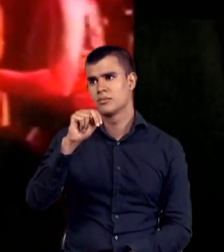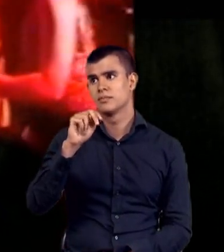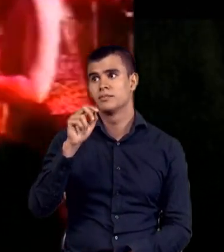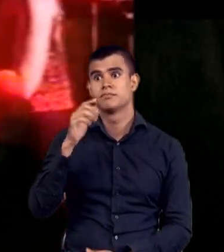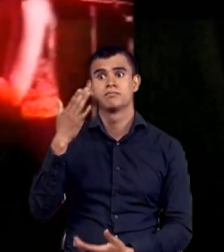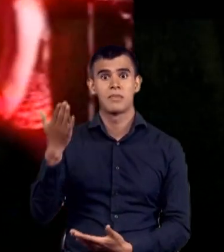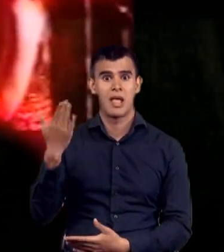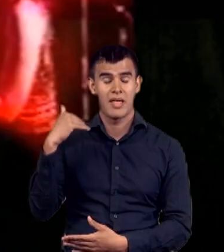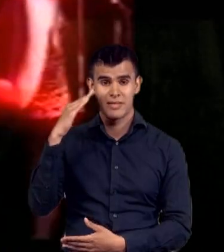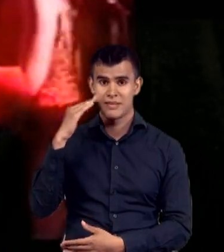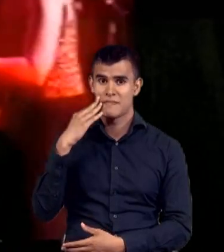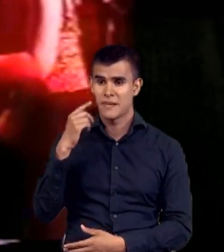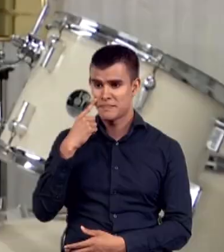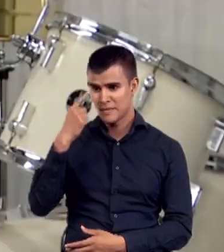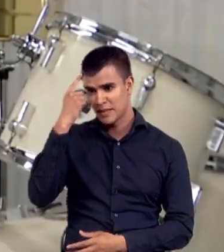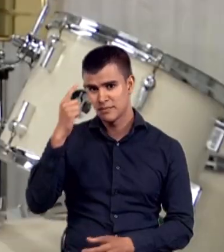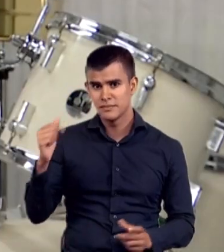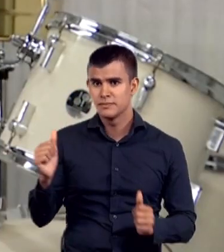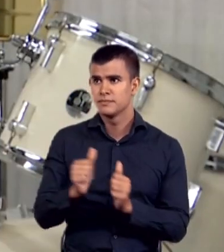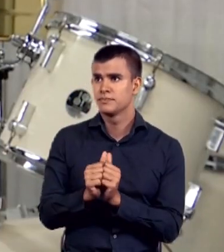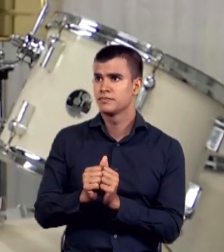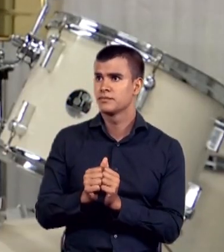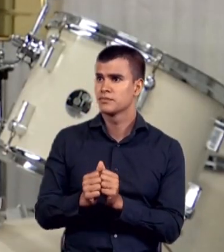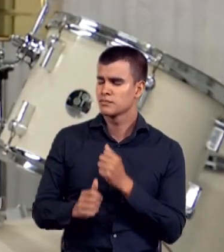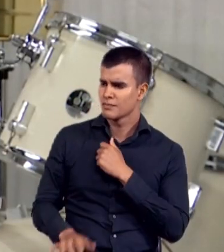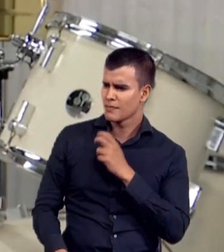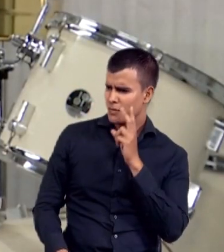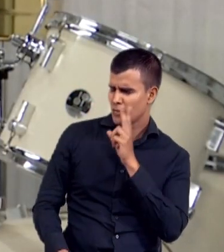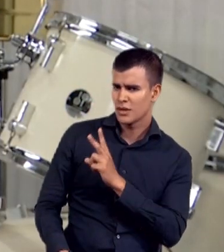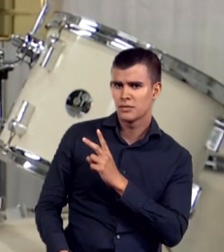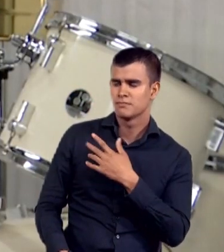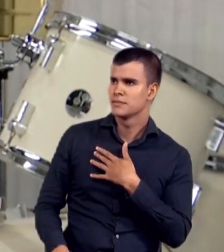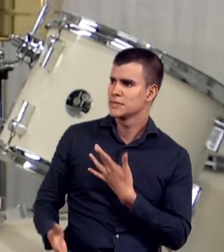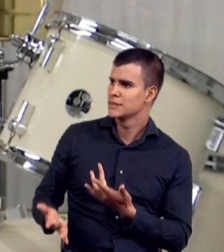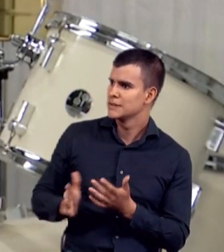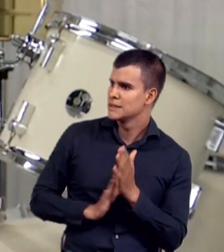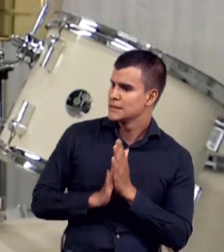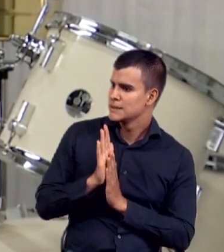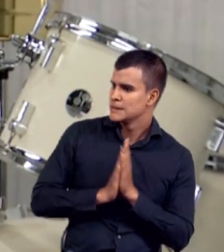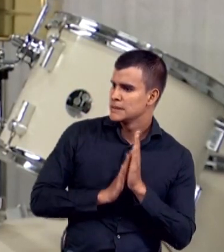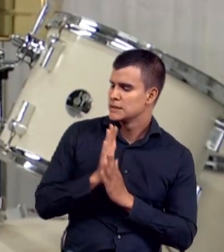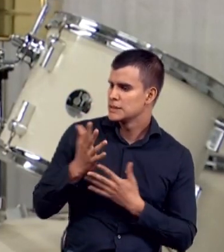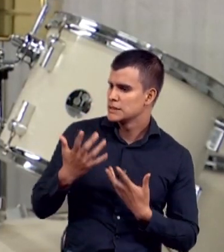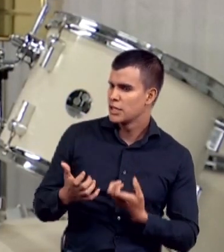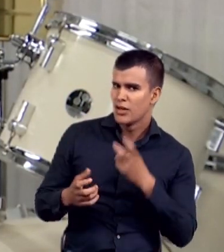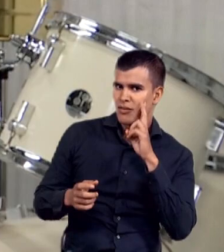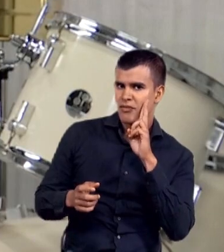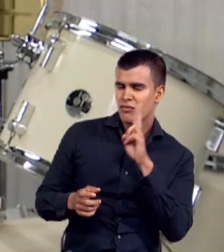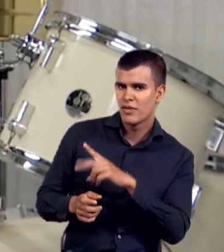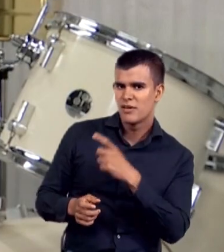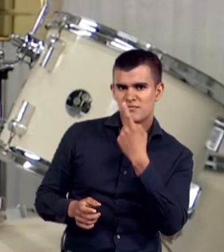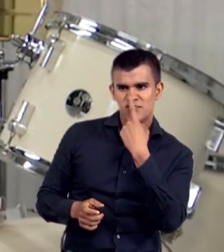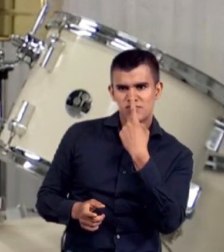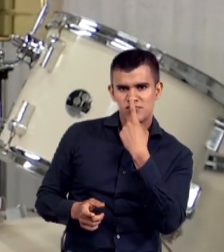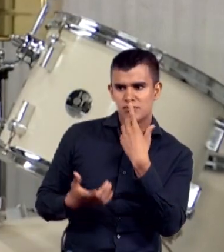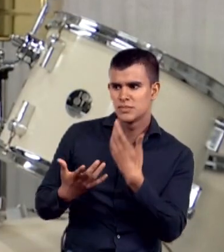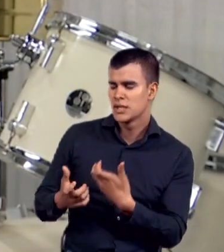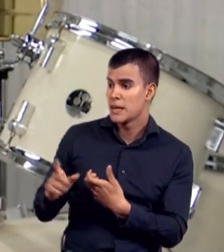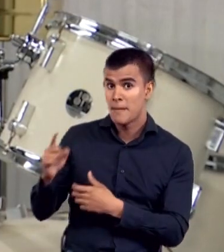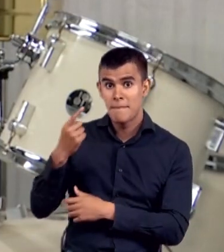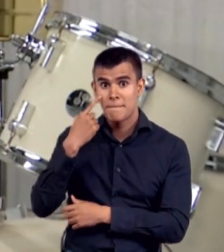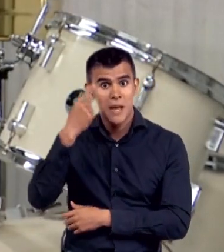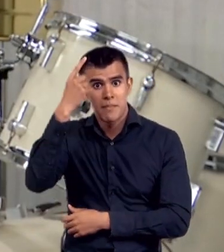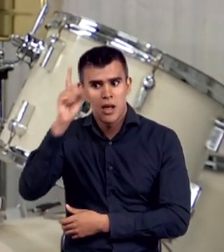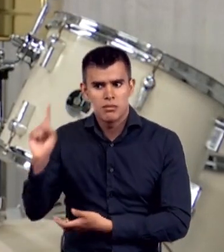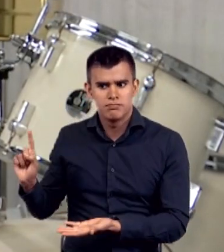con ella fue obviamente al comienzo a la expectativa, ¿no? De verla, me acuerdo que el primer baile que ella